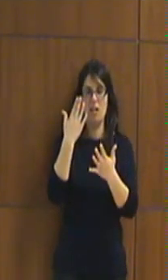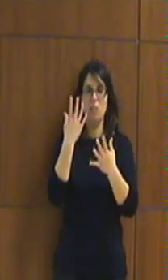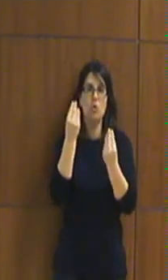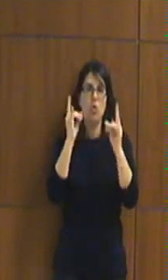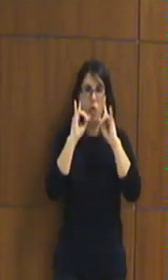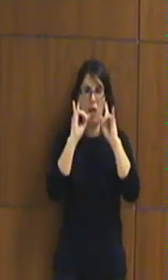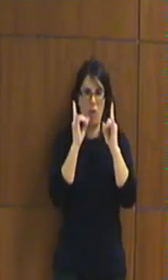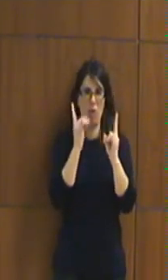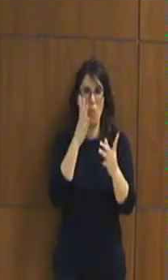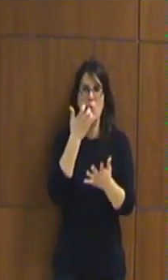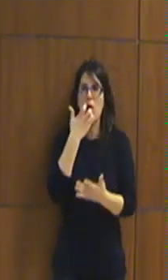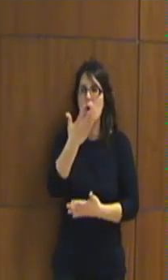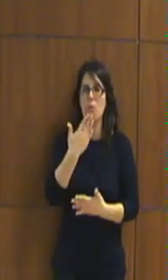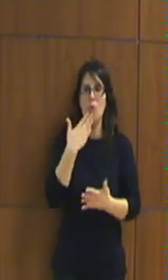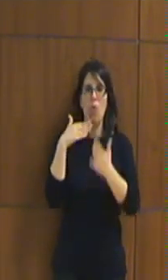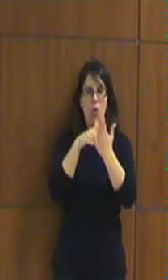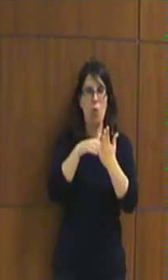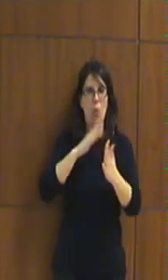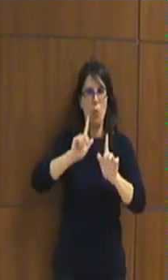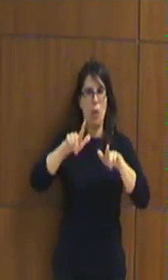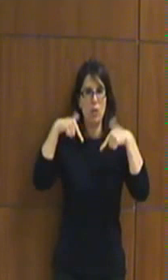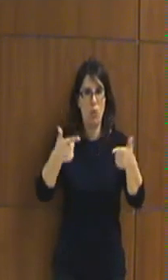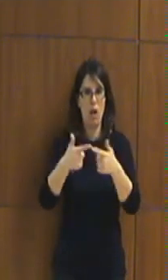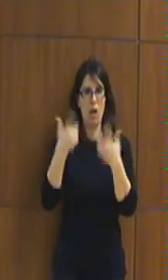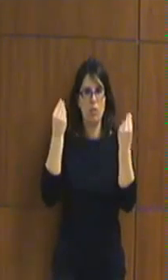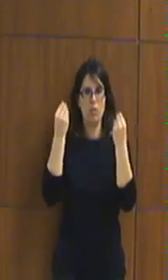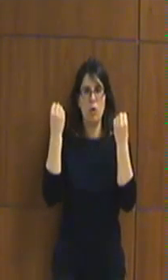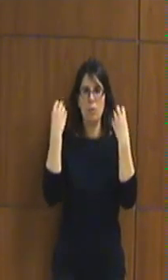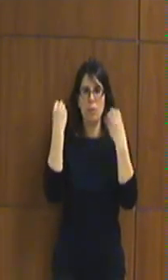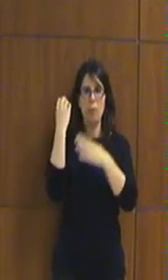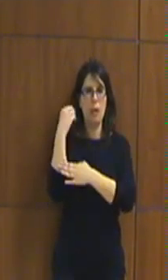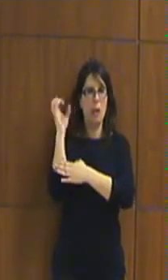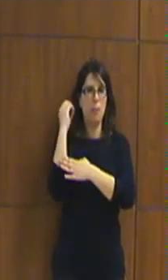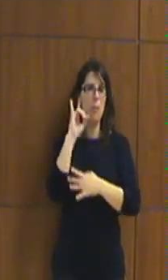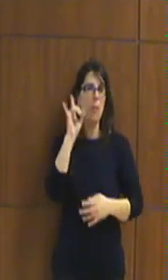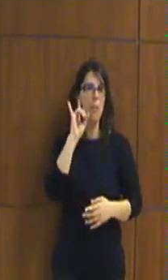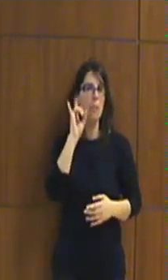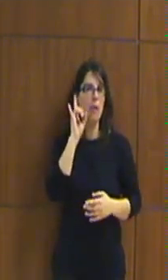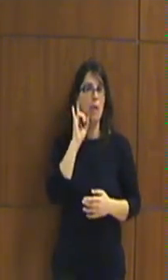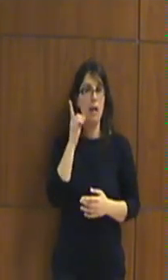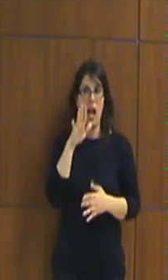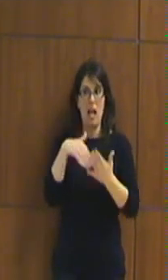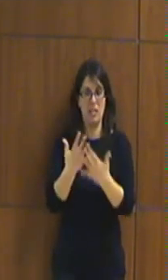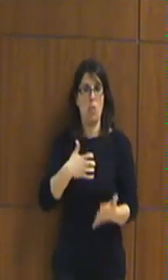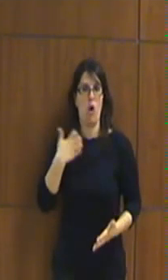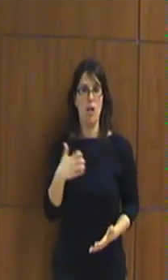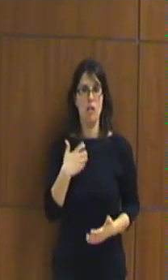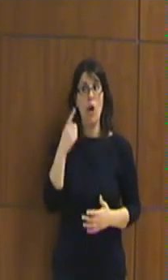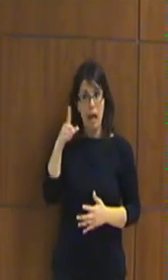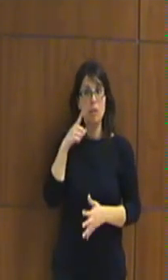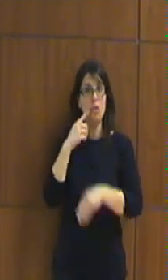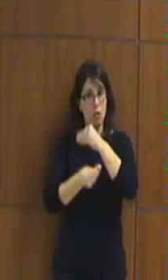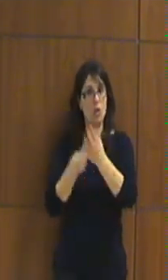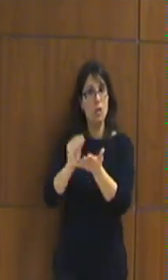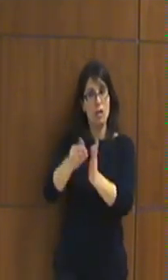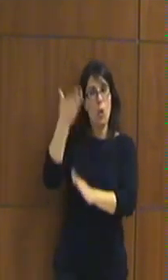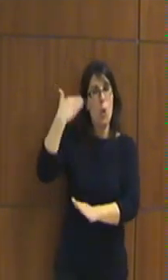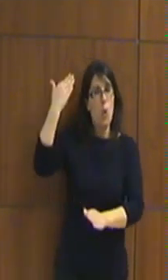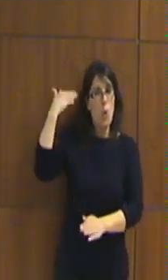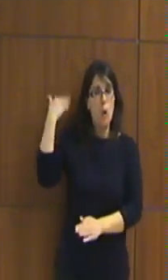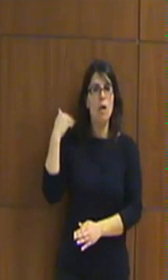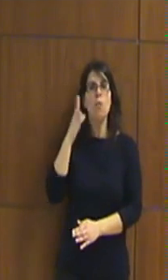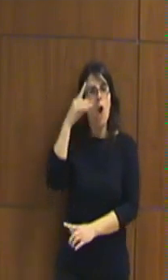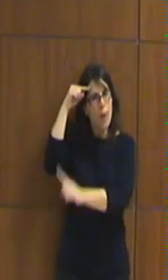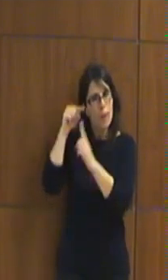ruido que hacen y cómo destellan, pero te das cuenta que existe. Eso en su momento se puso pues precisamente porque había que avisar